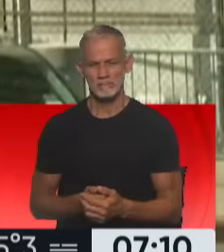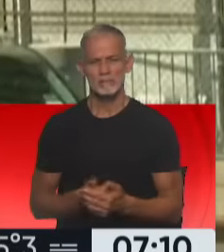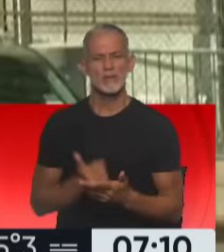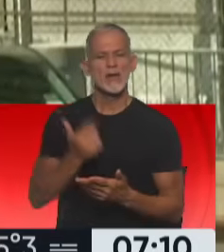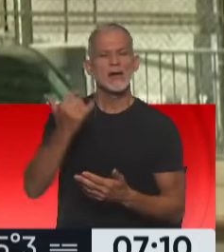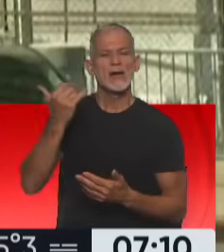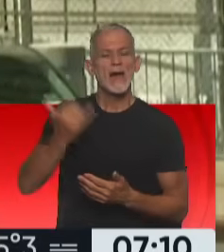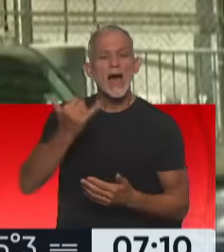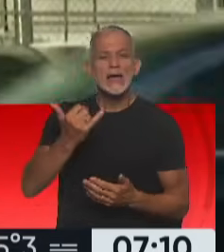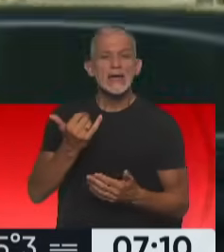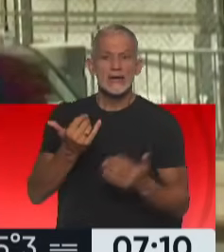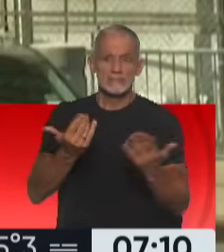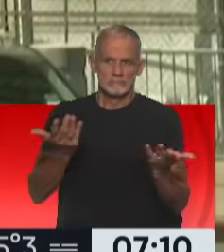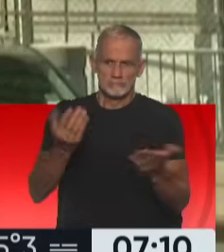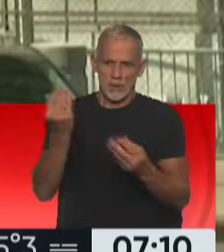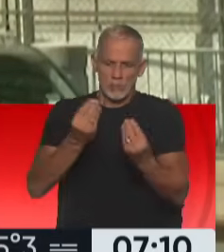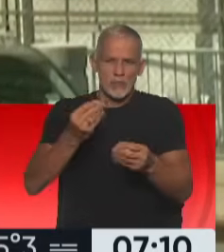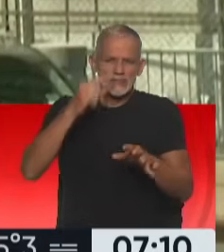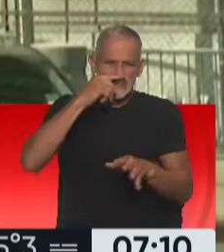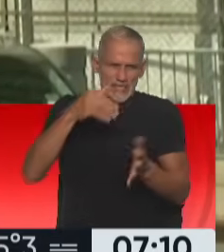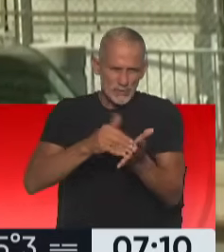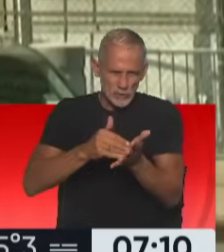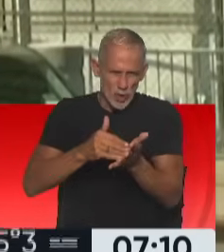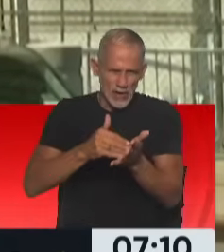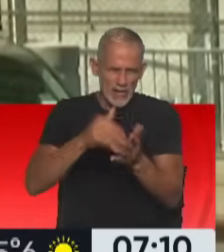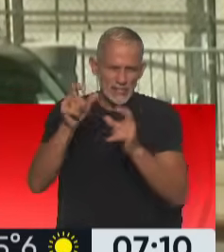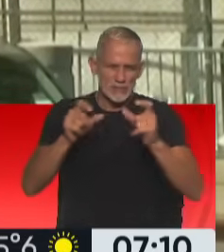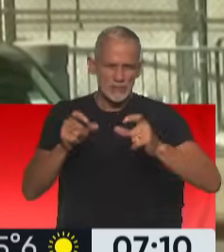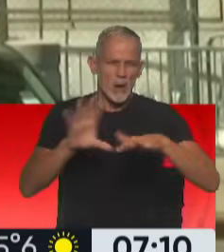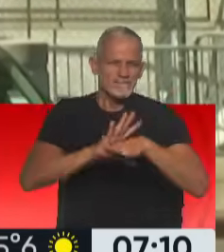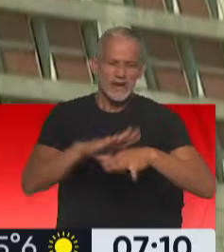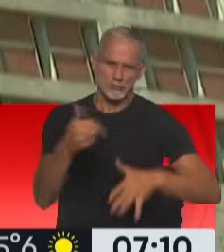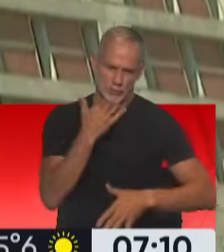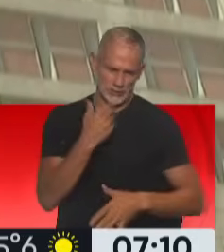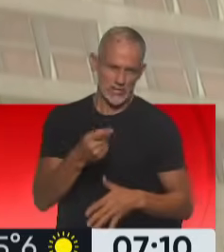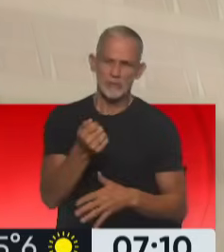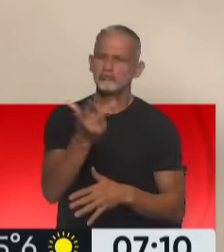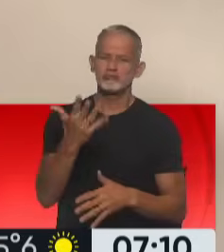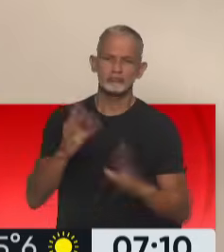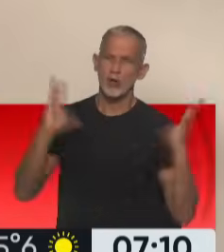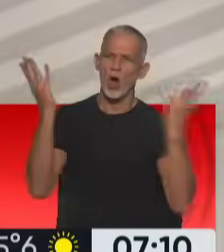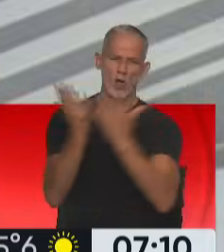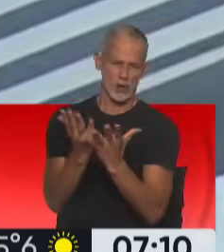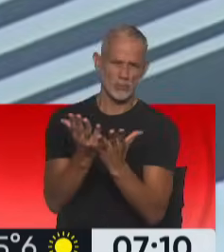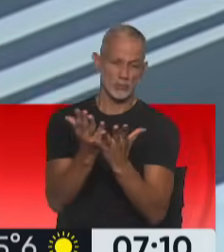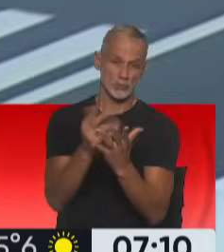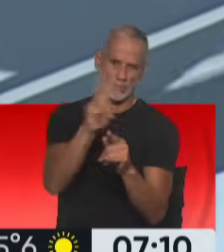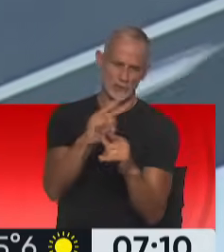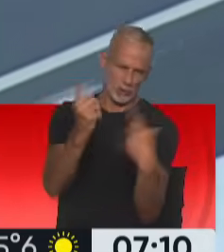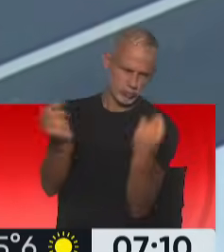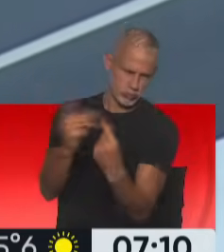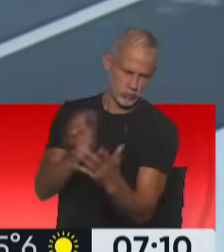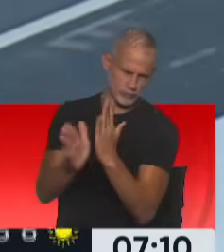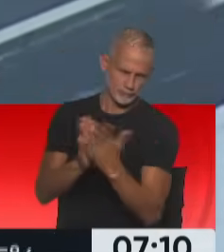hay más de 6, 7, 8 millones, un número inexacto de venezolanos dando vueltas por el mundo, que se han ido de la